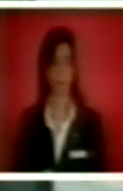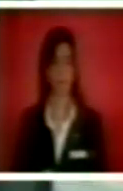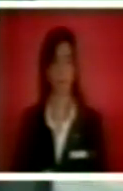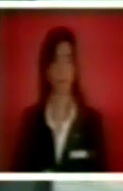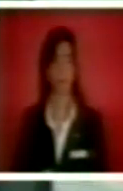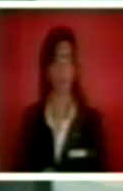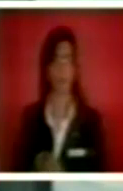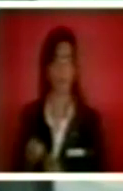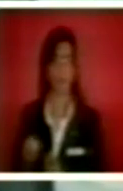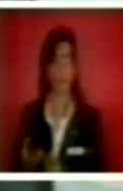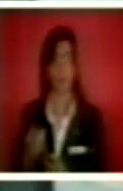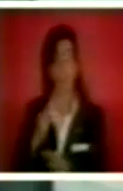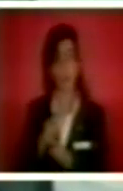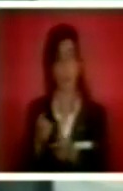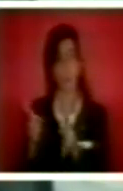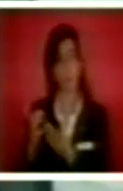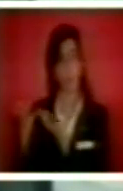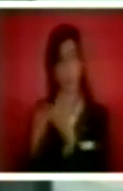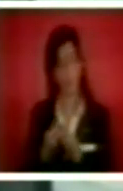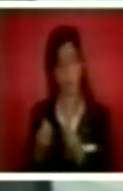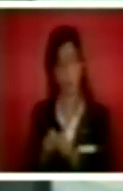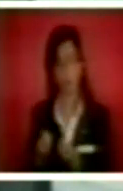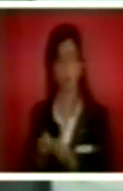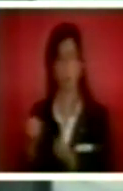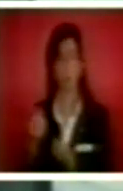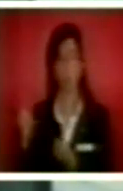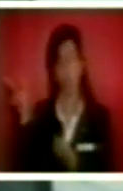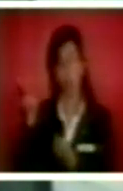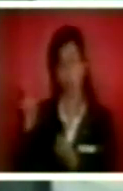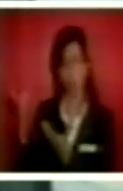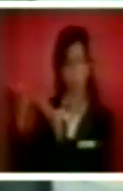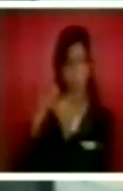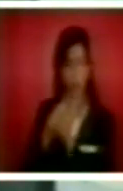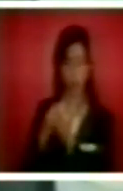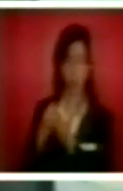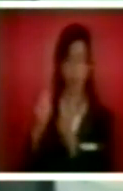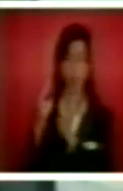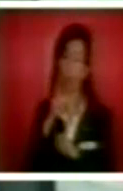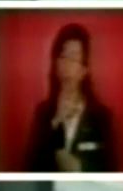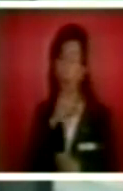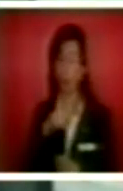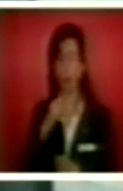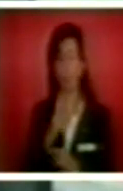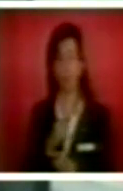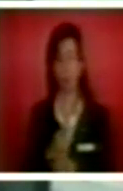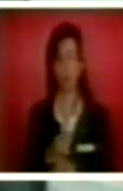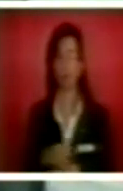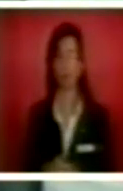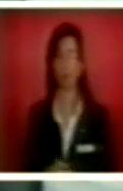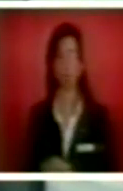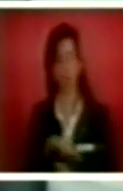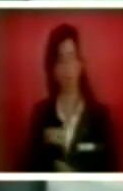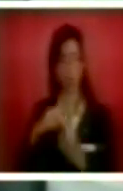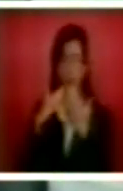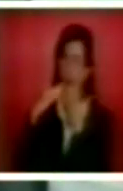y sin la especial atención que ambos mandatarios brindaron a los tucumanos. Estamos